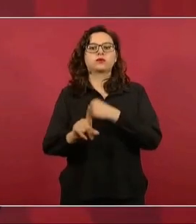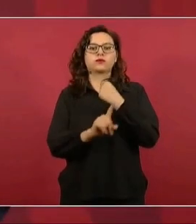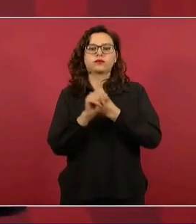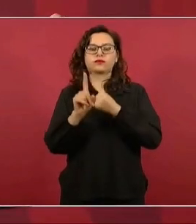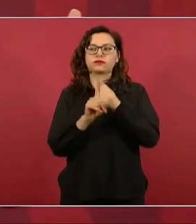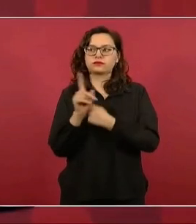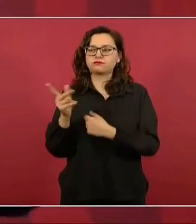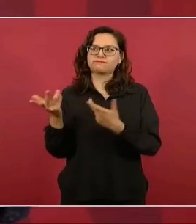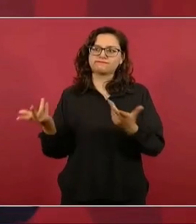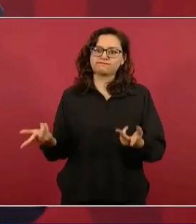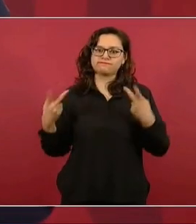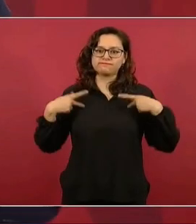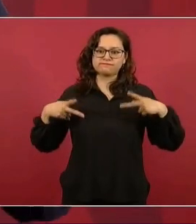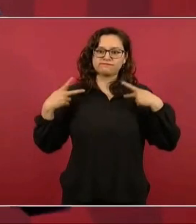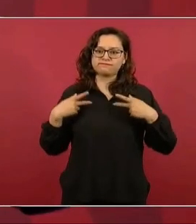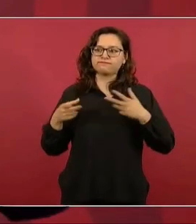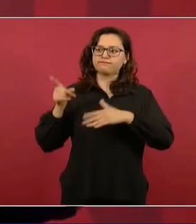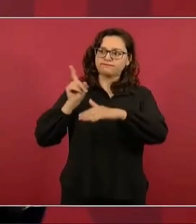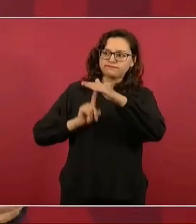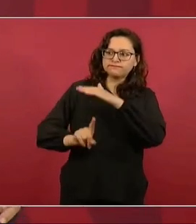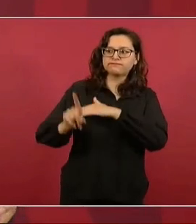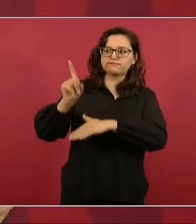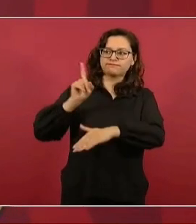las visitas.